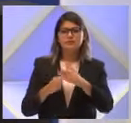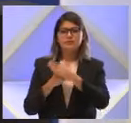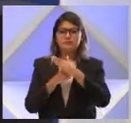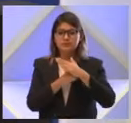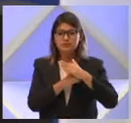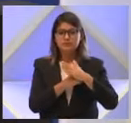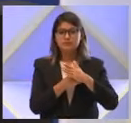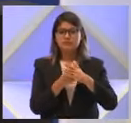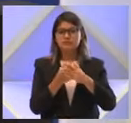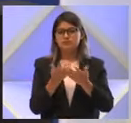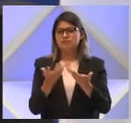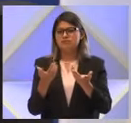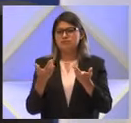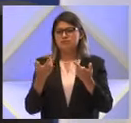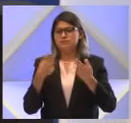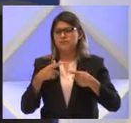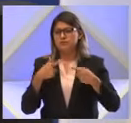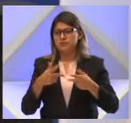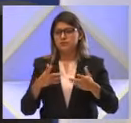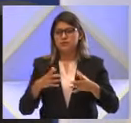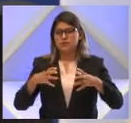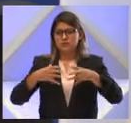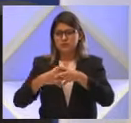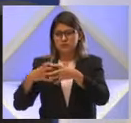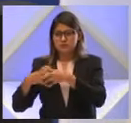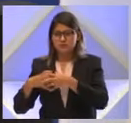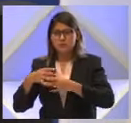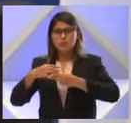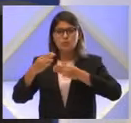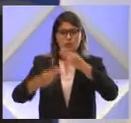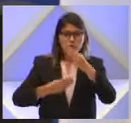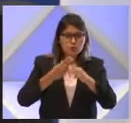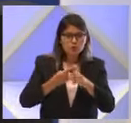poblaciones de todo el mundo pues